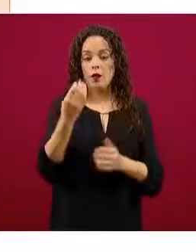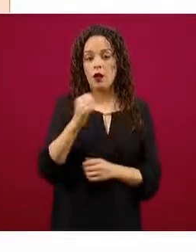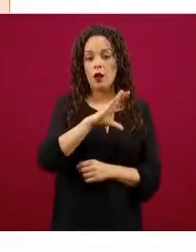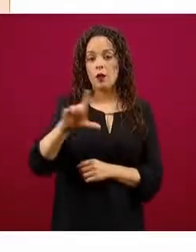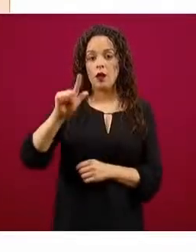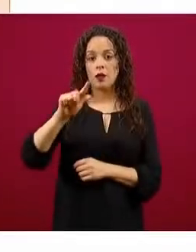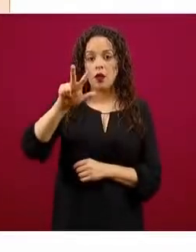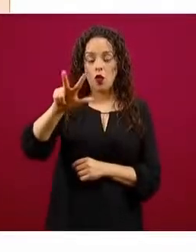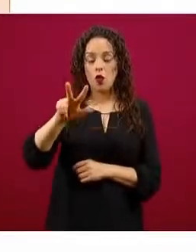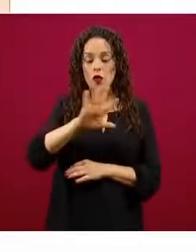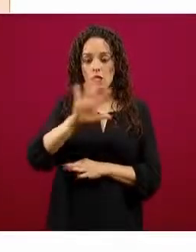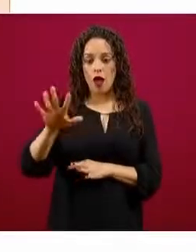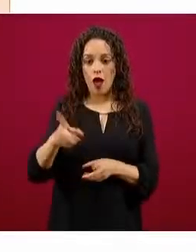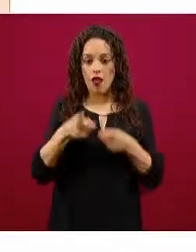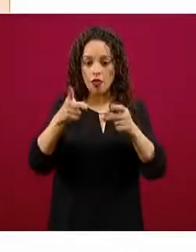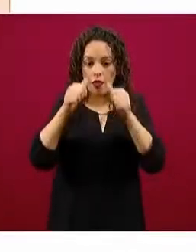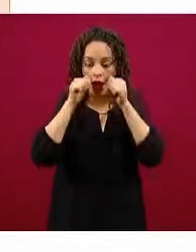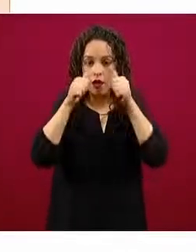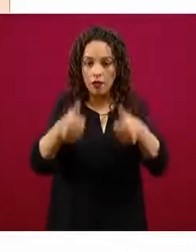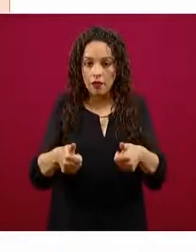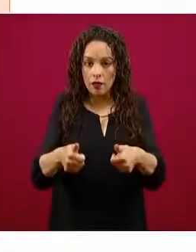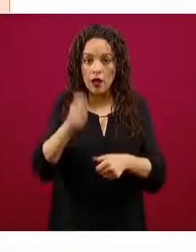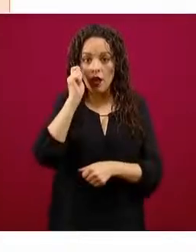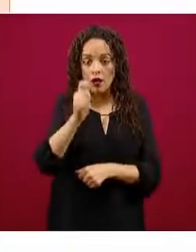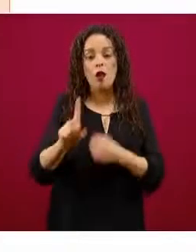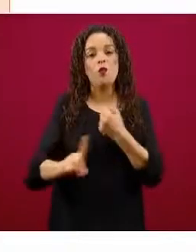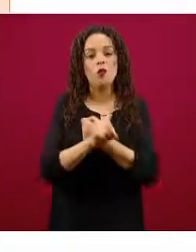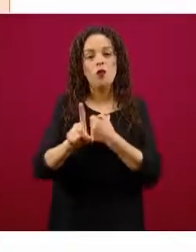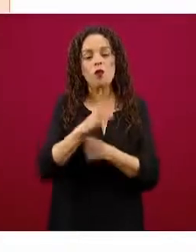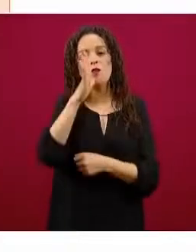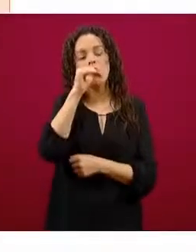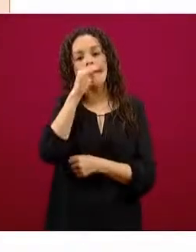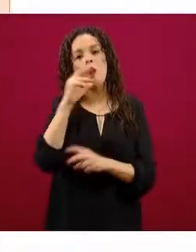115,978 consultas de atención por padecimientos respiratorios.